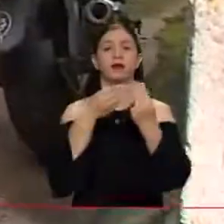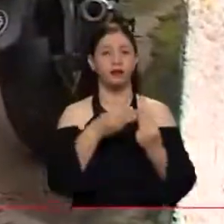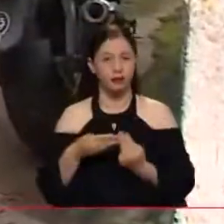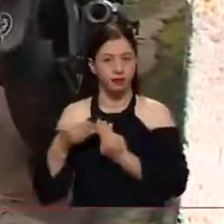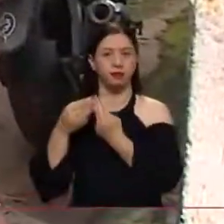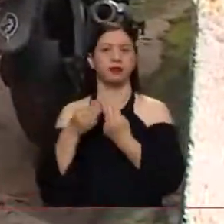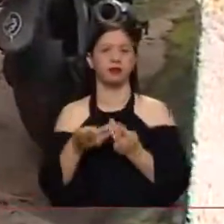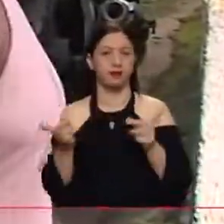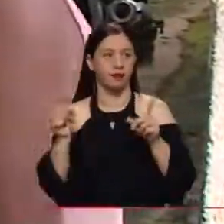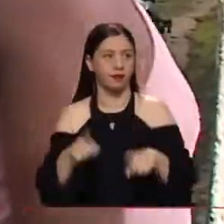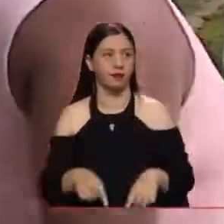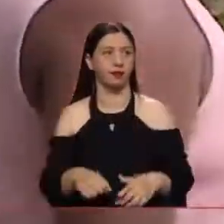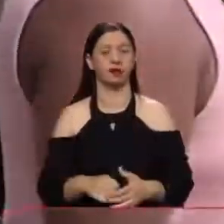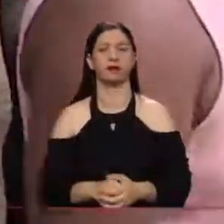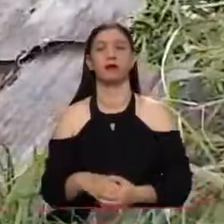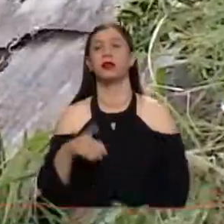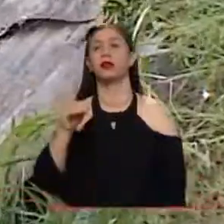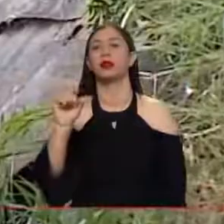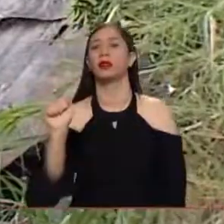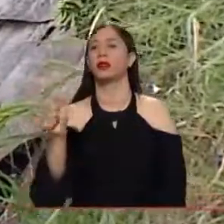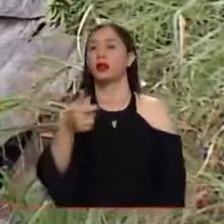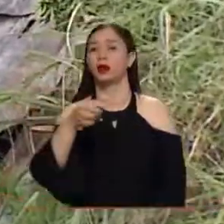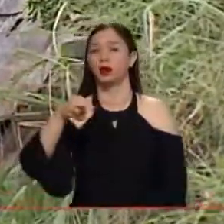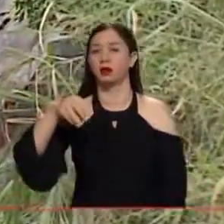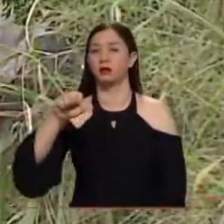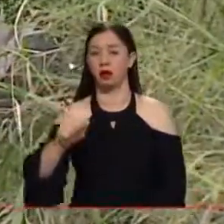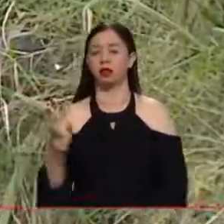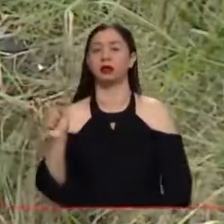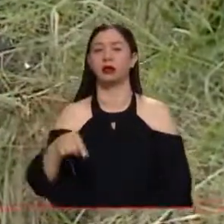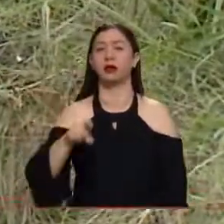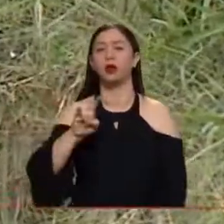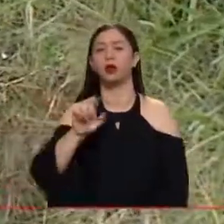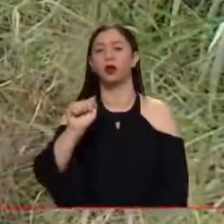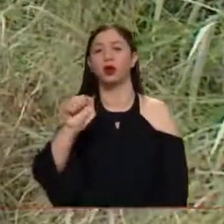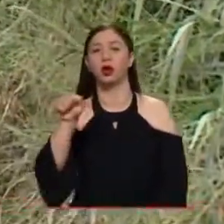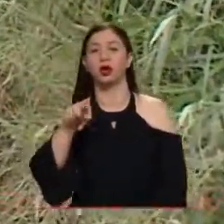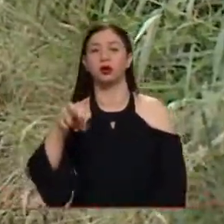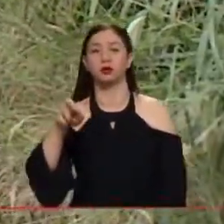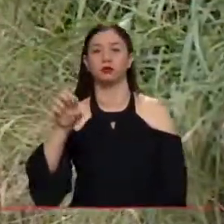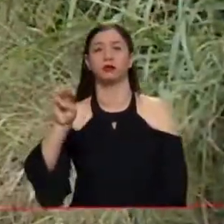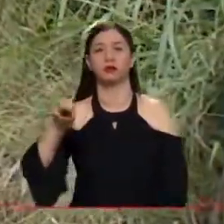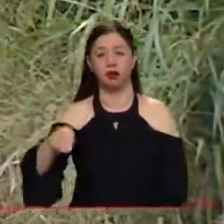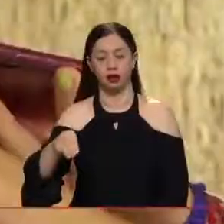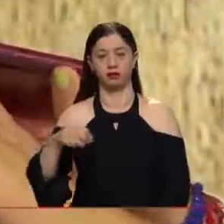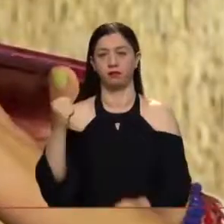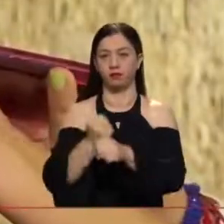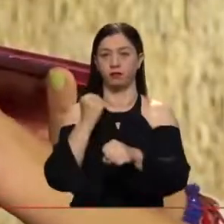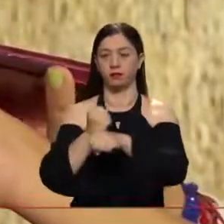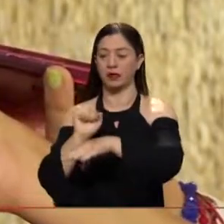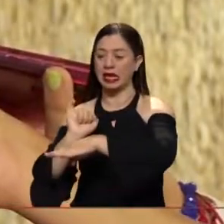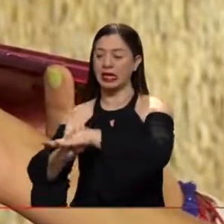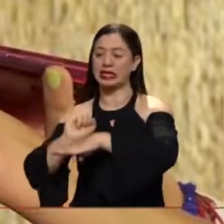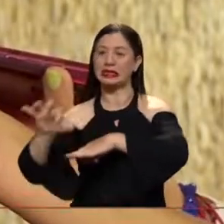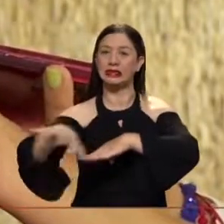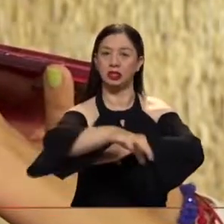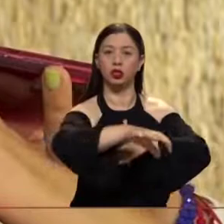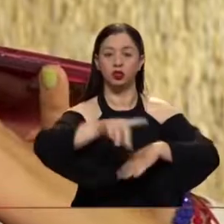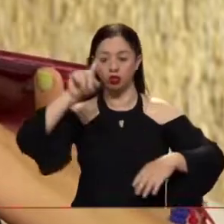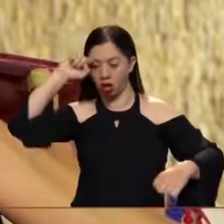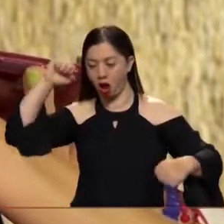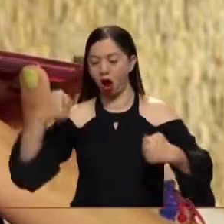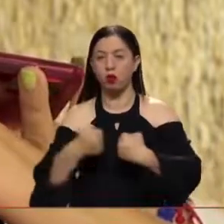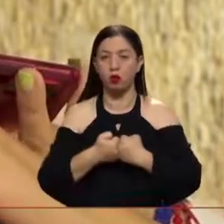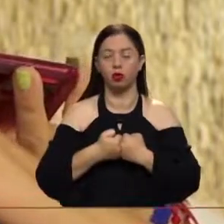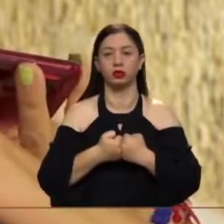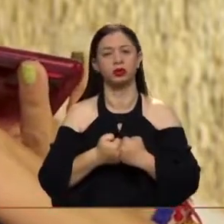e igualmente lo hizo el DAGMA y la UASPEN. Este es un trabajo interinstitucional en donde el objetivo es